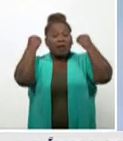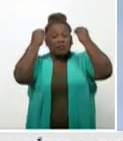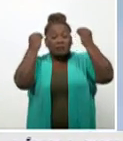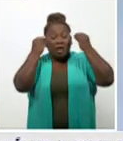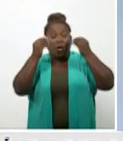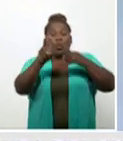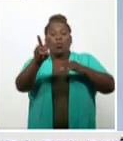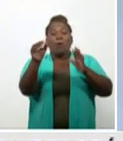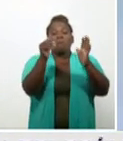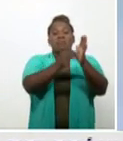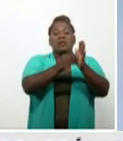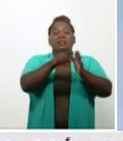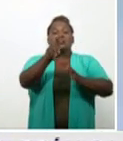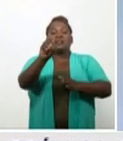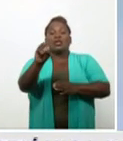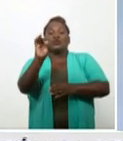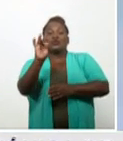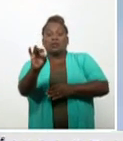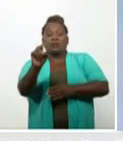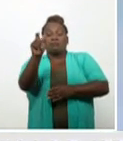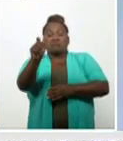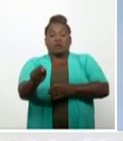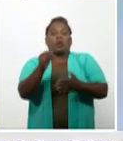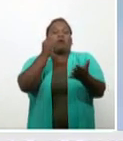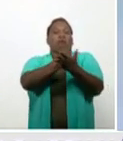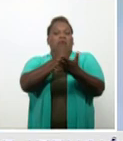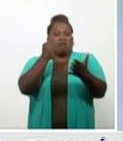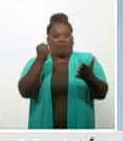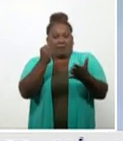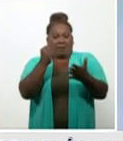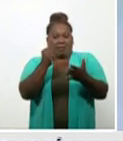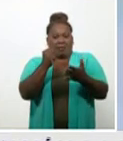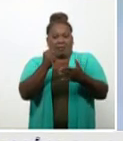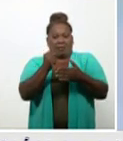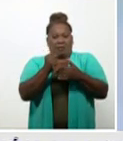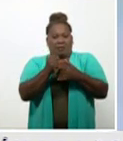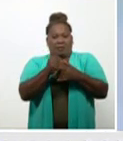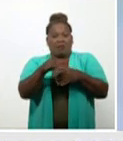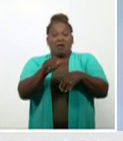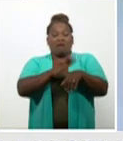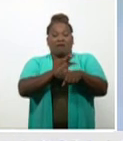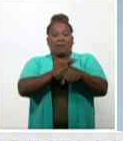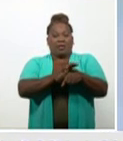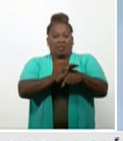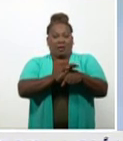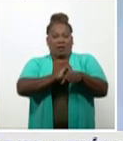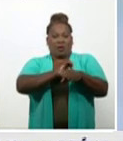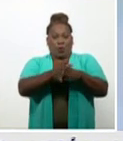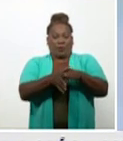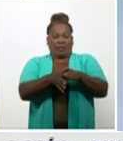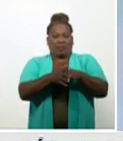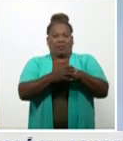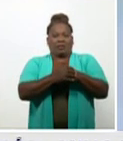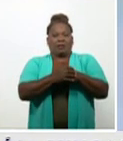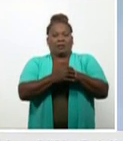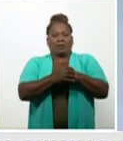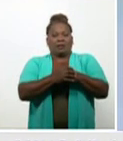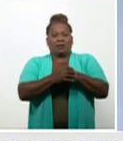2.107 casos confirmados con el SARS-CoV-2 y la COVID-19. Es